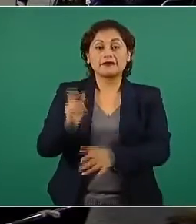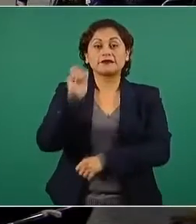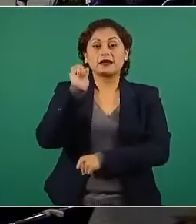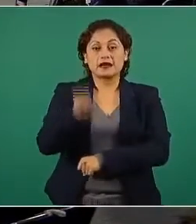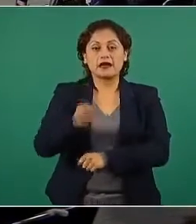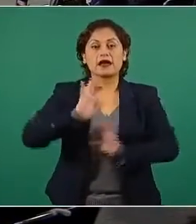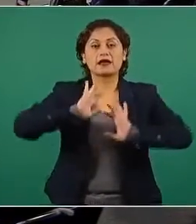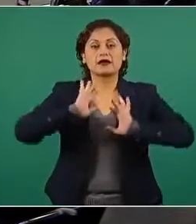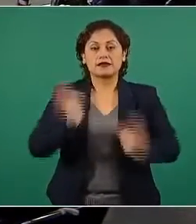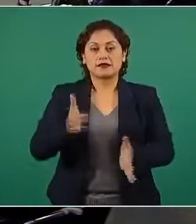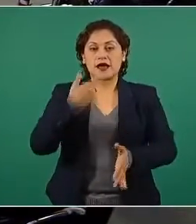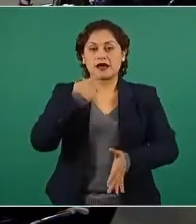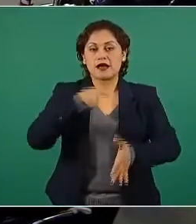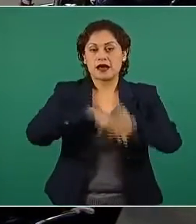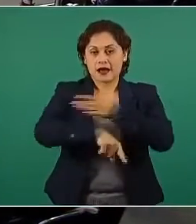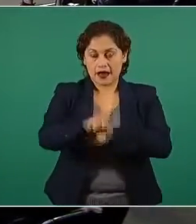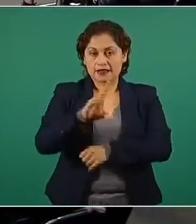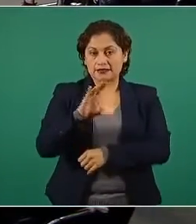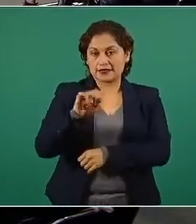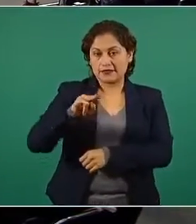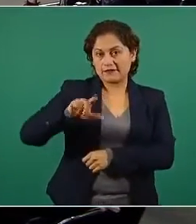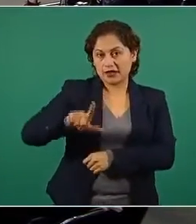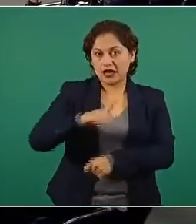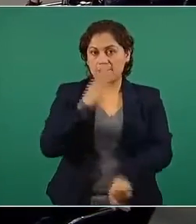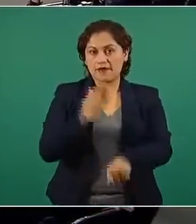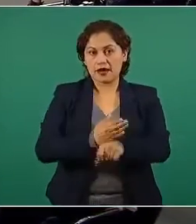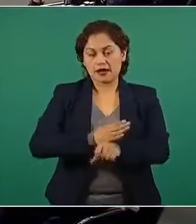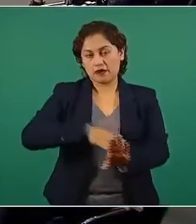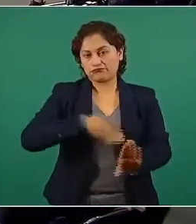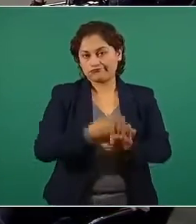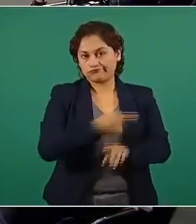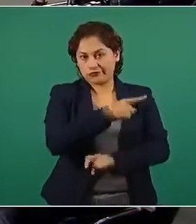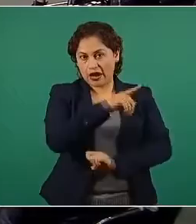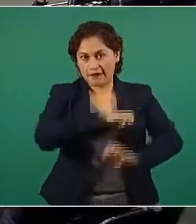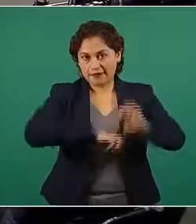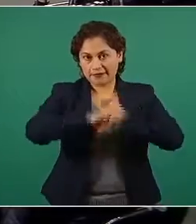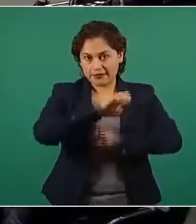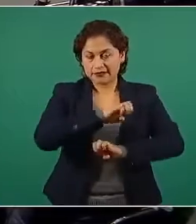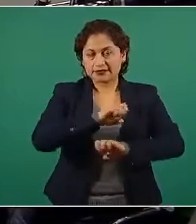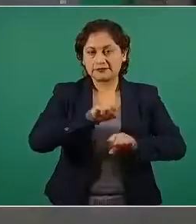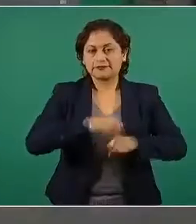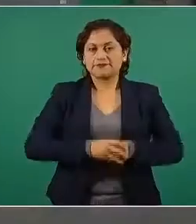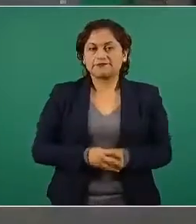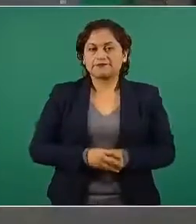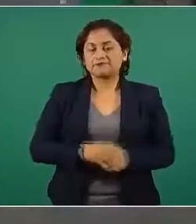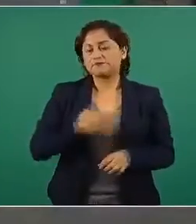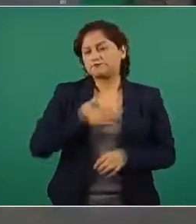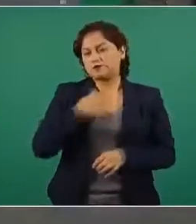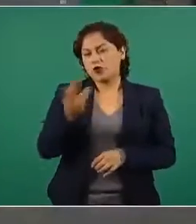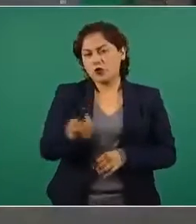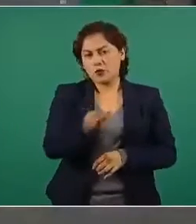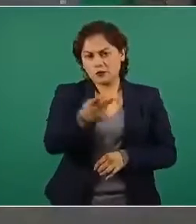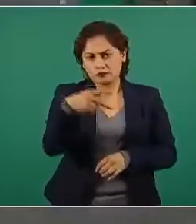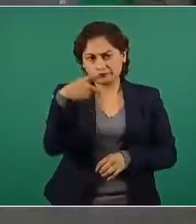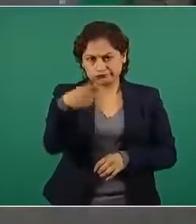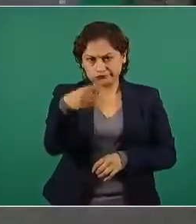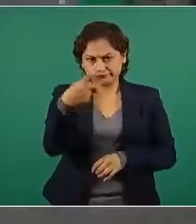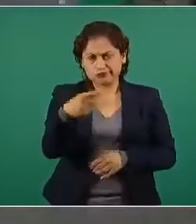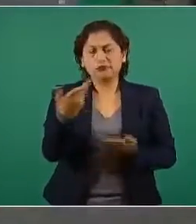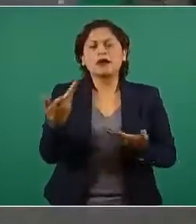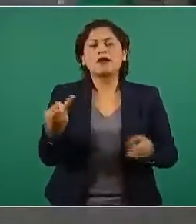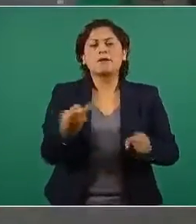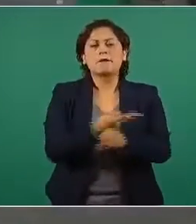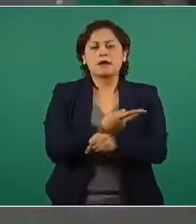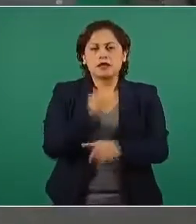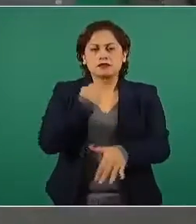legales, tanto civiles como penales, en contra de Whitewater Midstream. Y mi pregunta para usted es, ¿qué detalles, qué